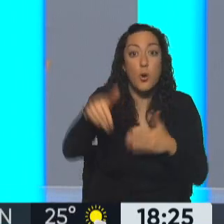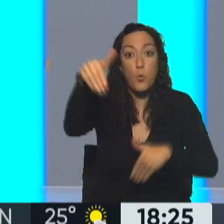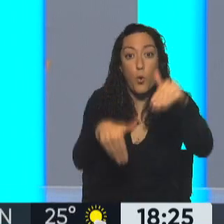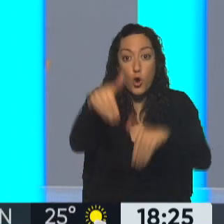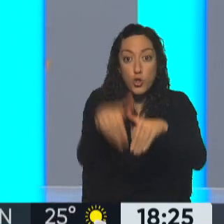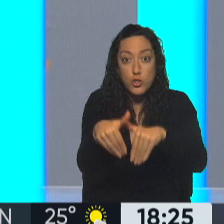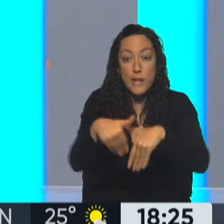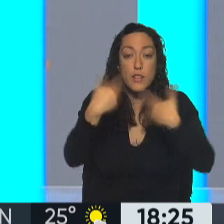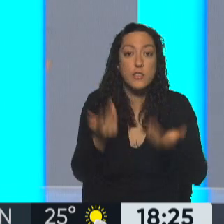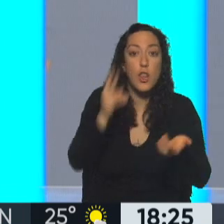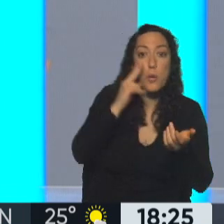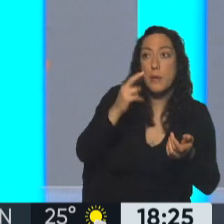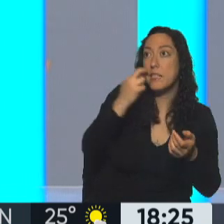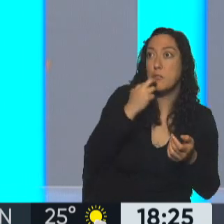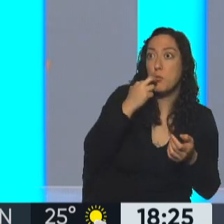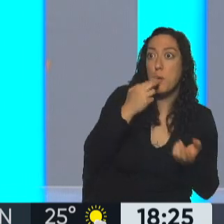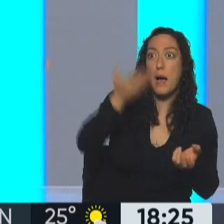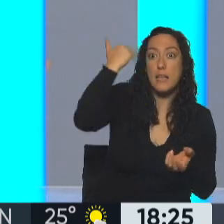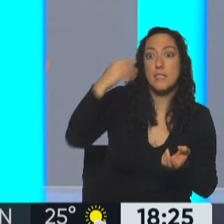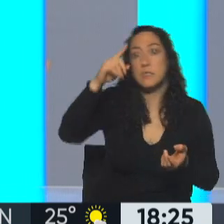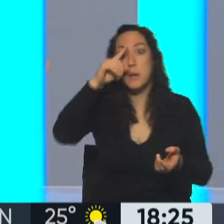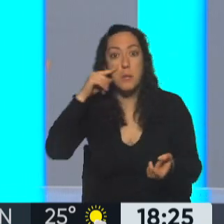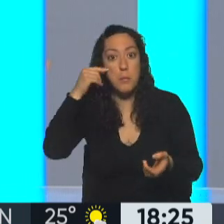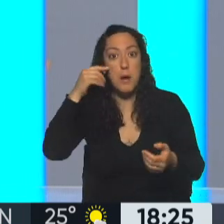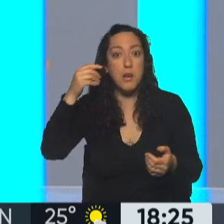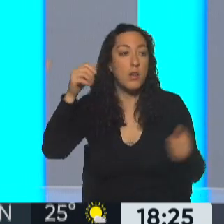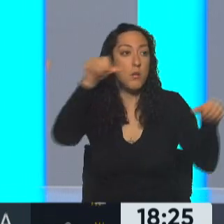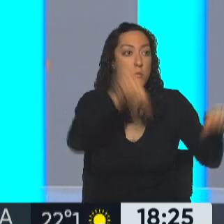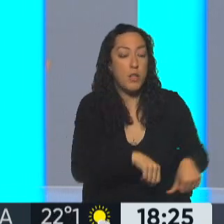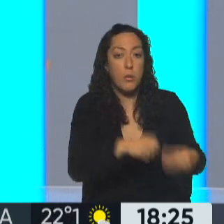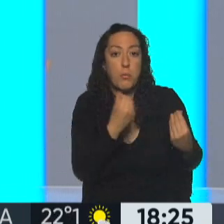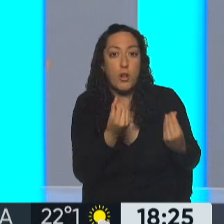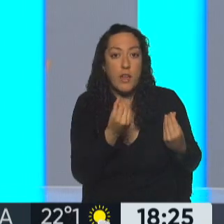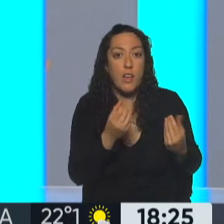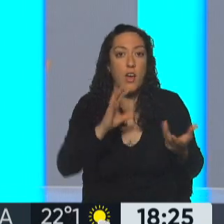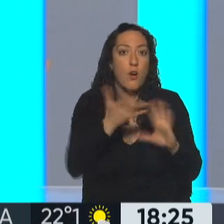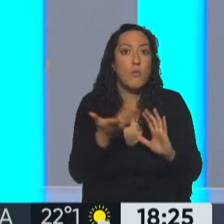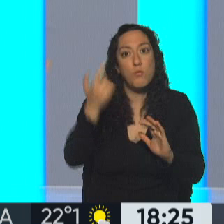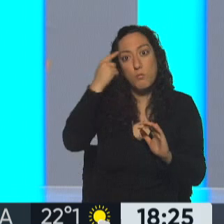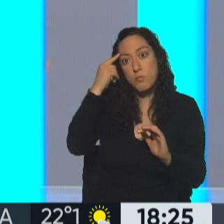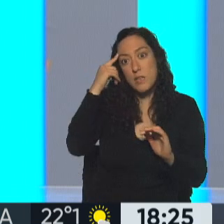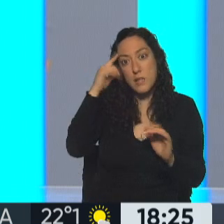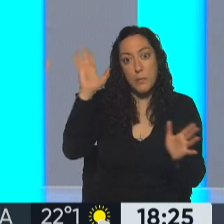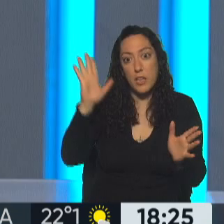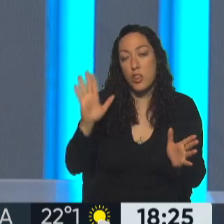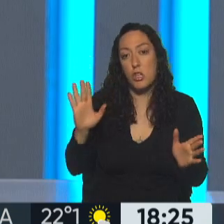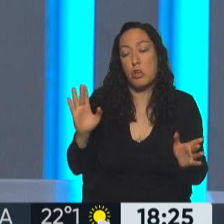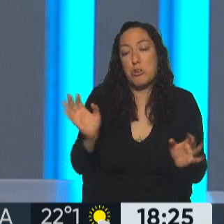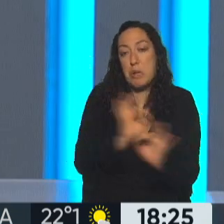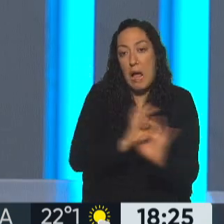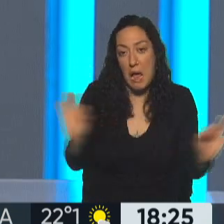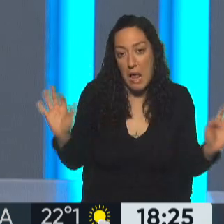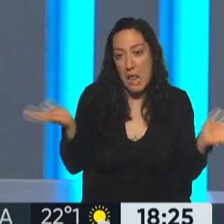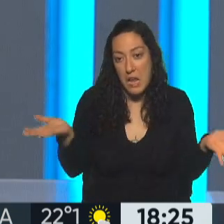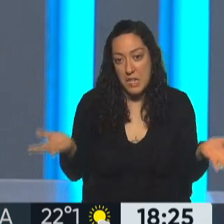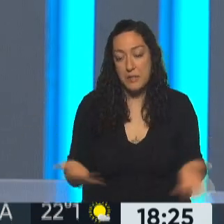pregunta por qué en el 2019, cuando Macri perdió con Alberto Fernández, no las tomó, porque ideológicamente no lo pensaba. Y esto es lo que está pensando este ministro. O